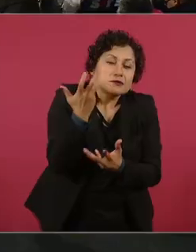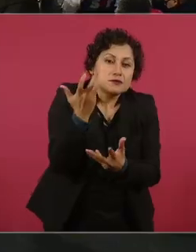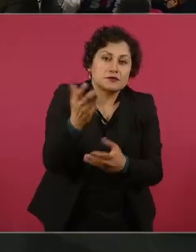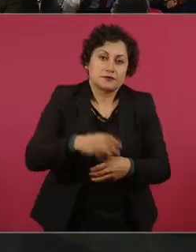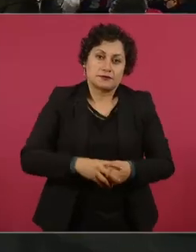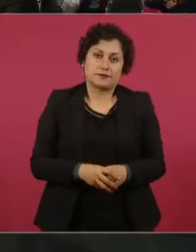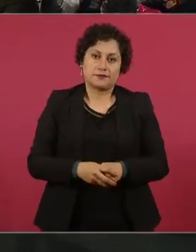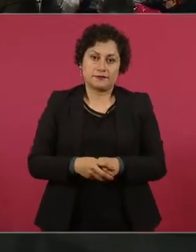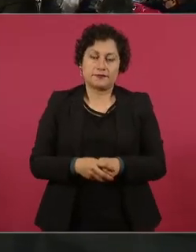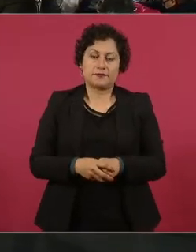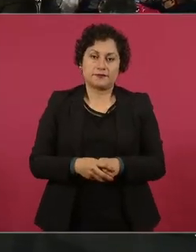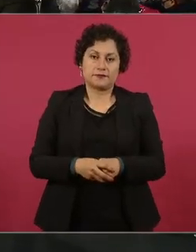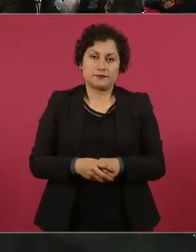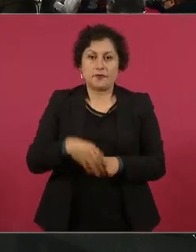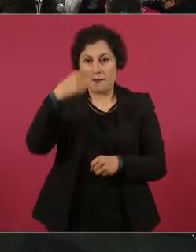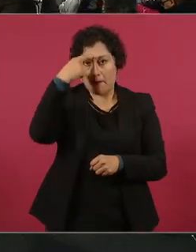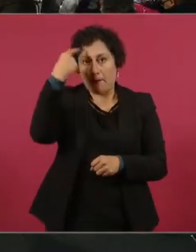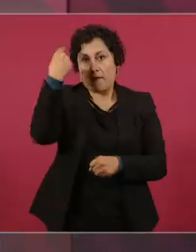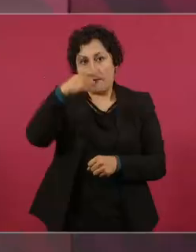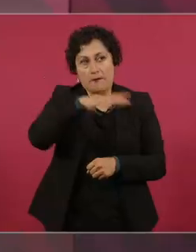al pueblo